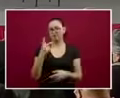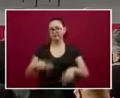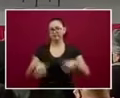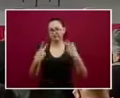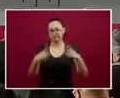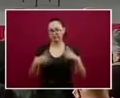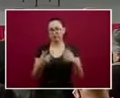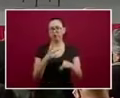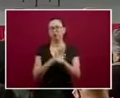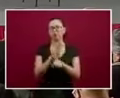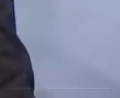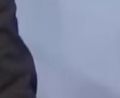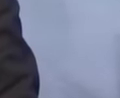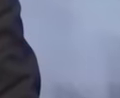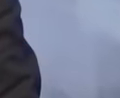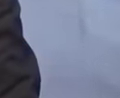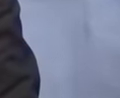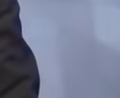Rosy, te agradezco